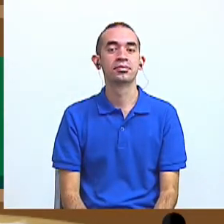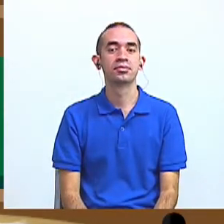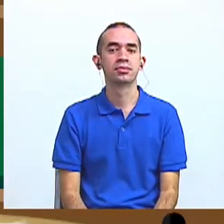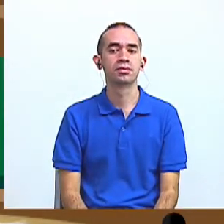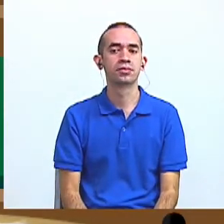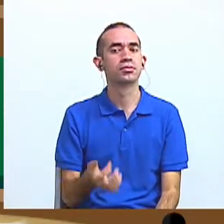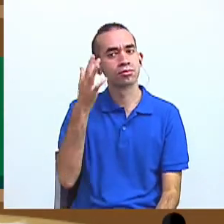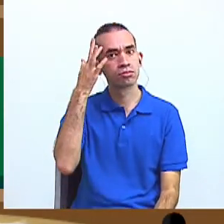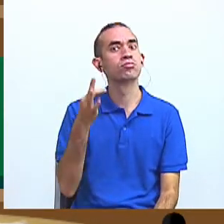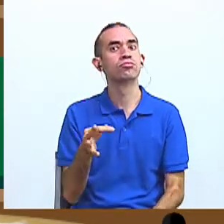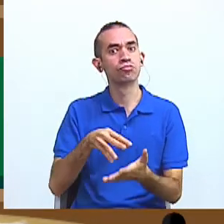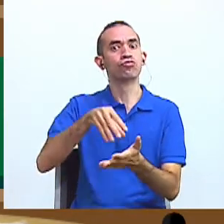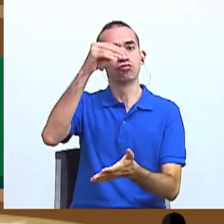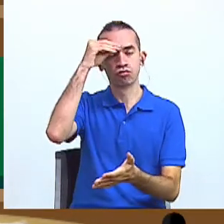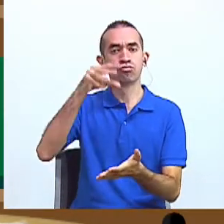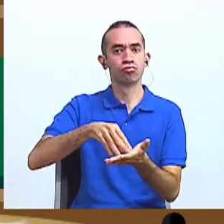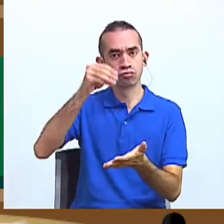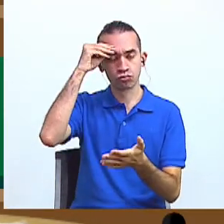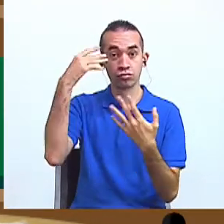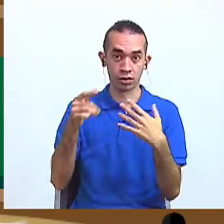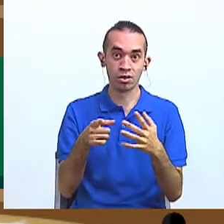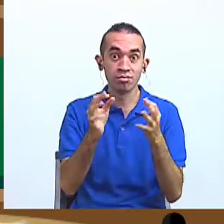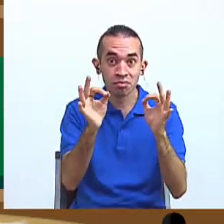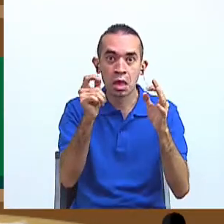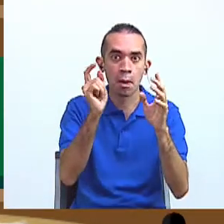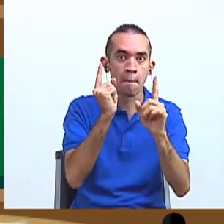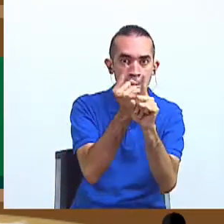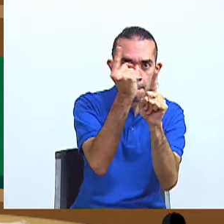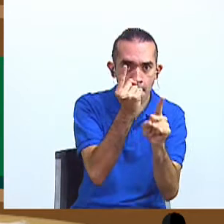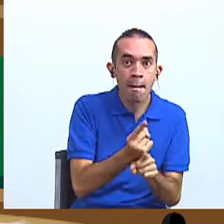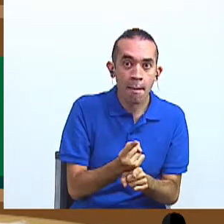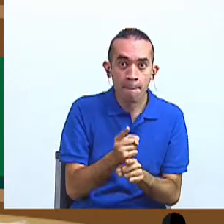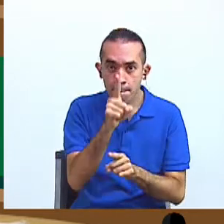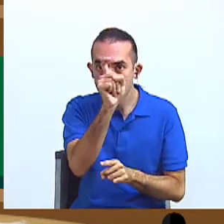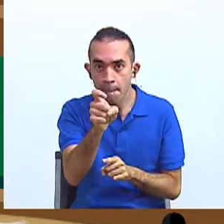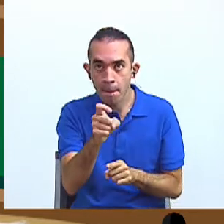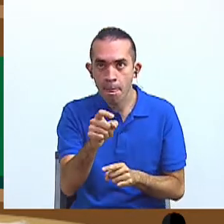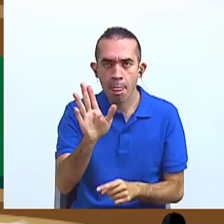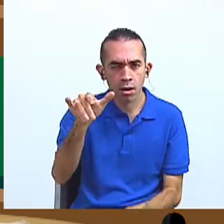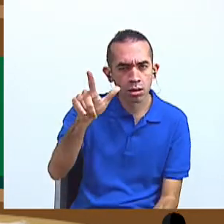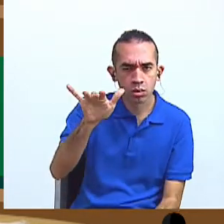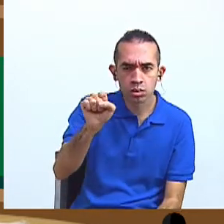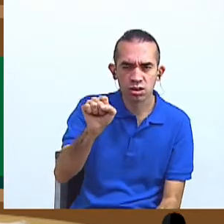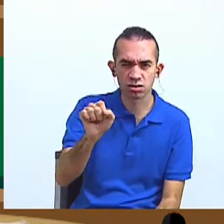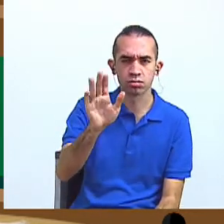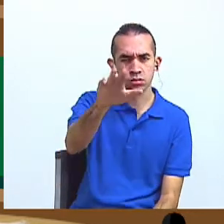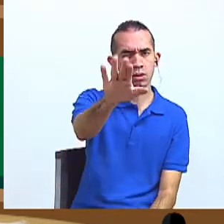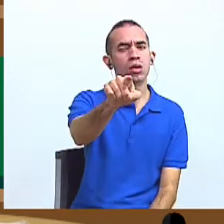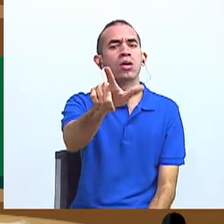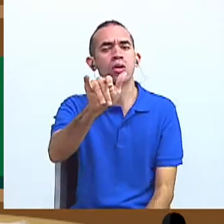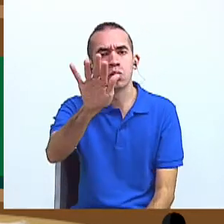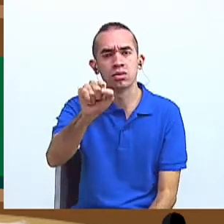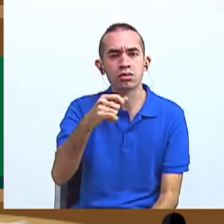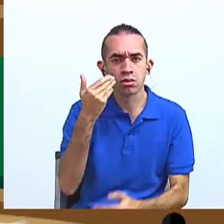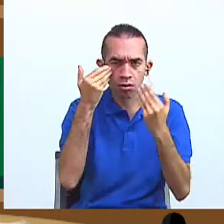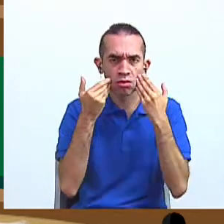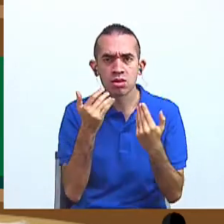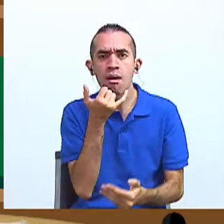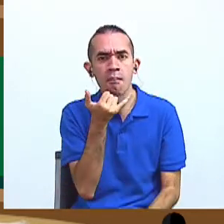Creo que hemos aprendido mucho. ¿Cómo les fue con esas preguntas? A ver, Luis, lo veo un poco triste. ¿Qué